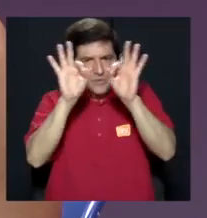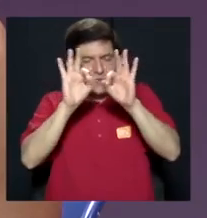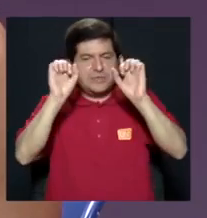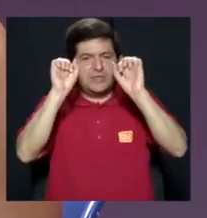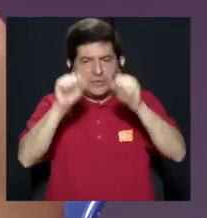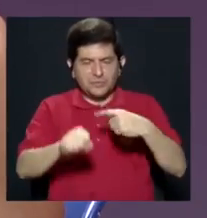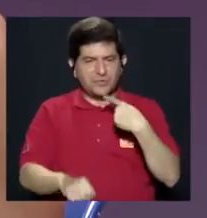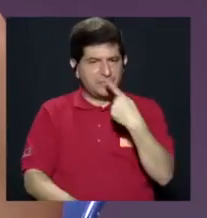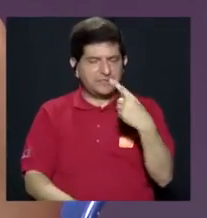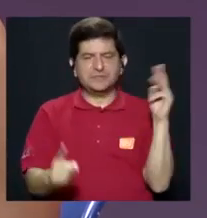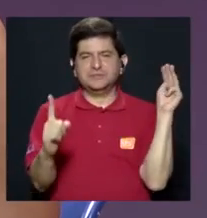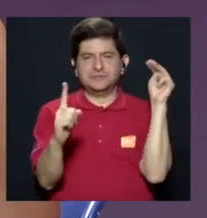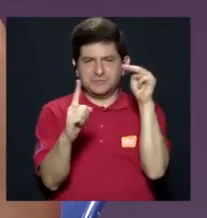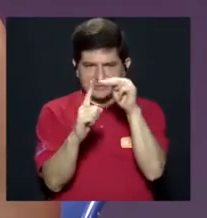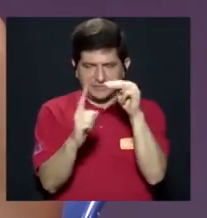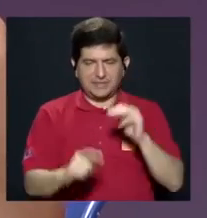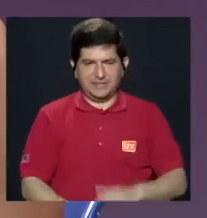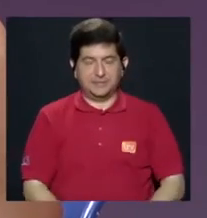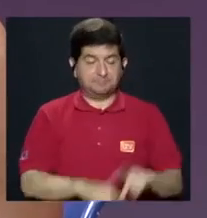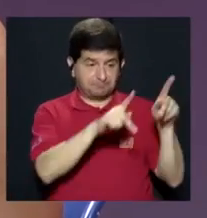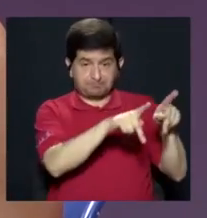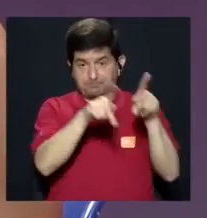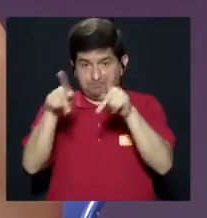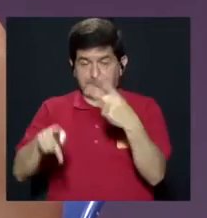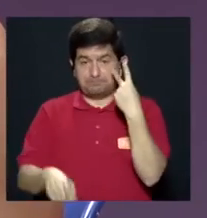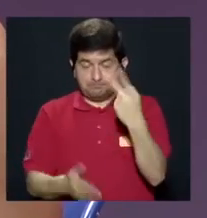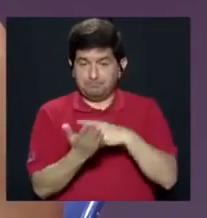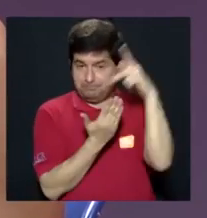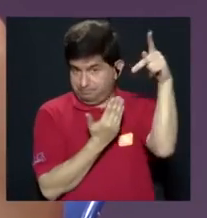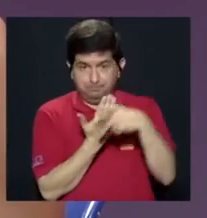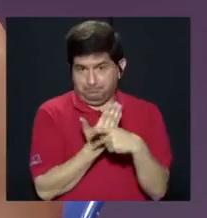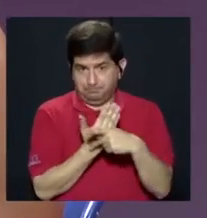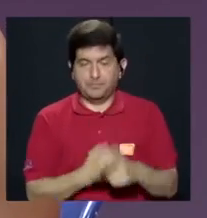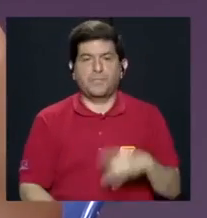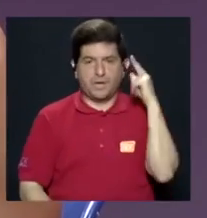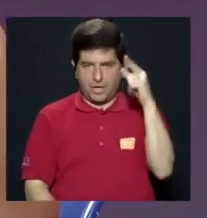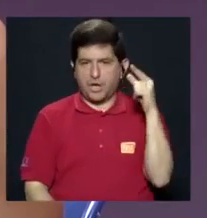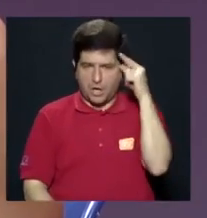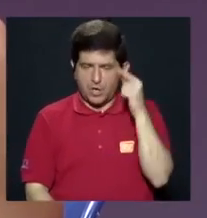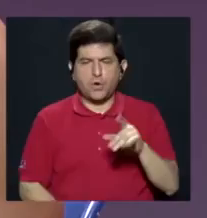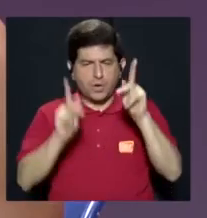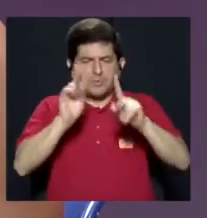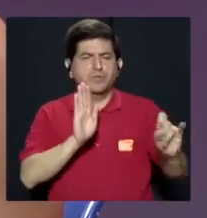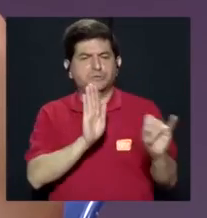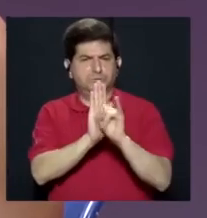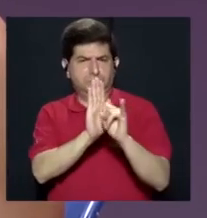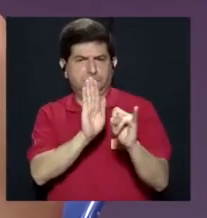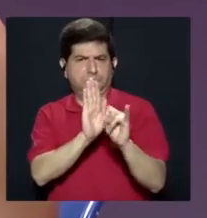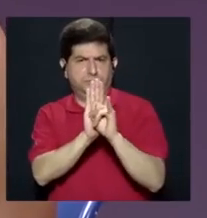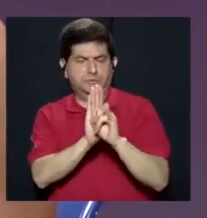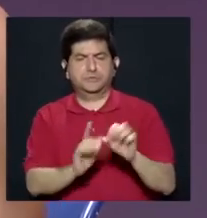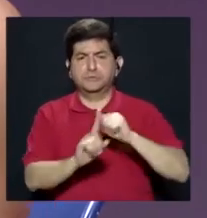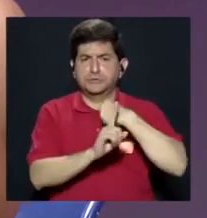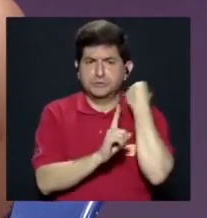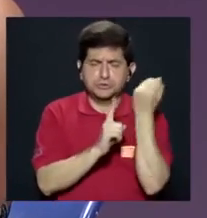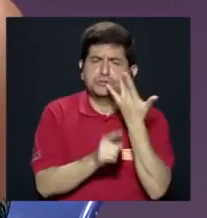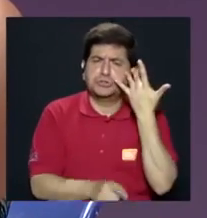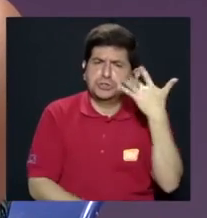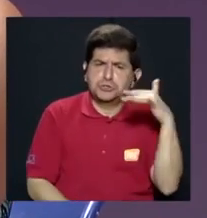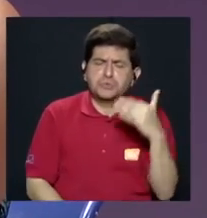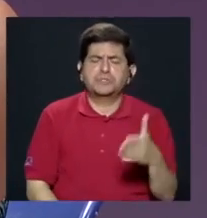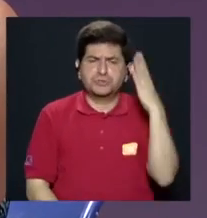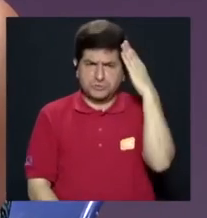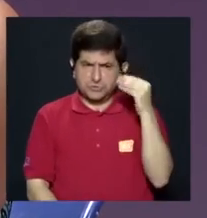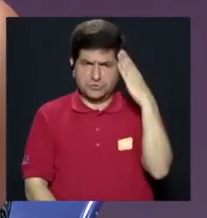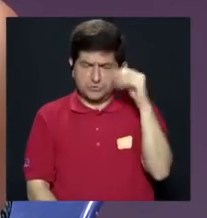pudieran dar un mensaje a las personas que nos están viendo, que sin duda se estarán identificando con situaciones similares que han